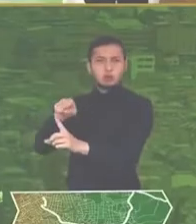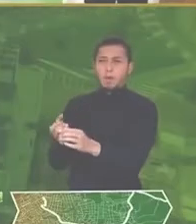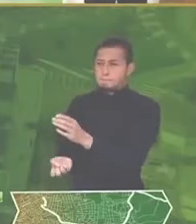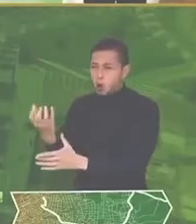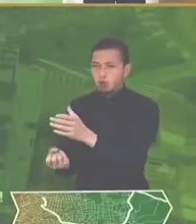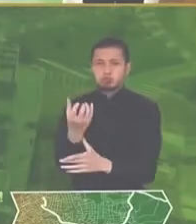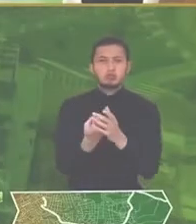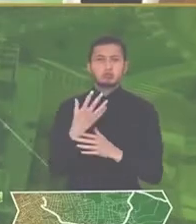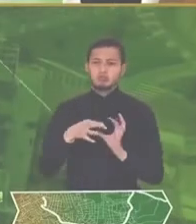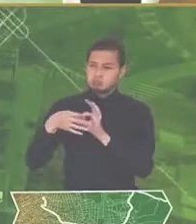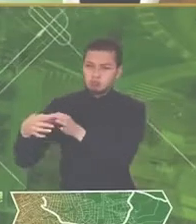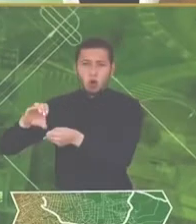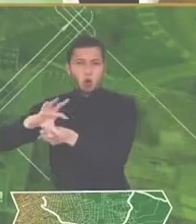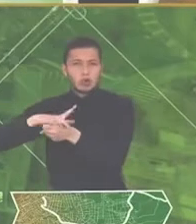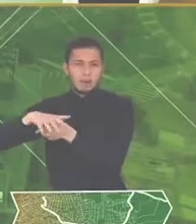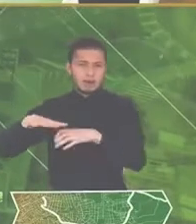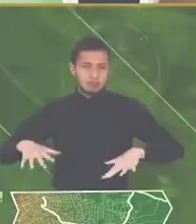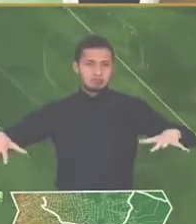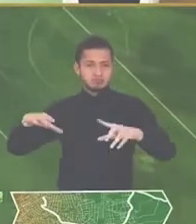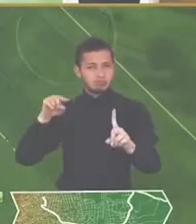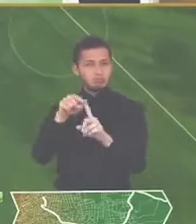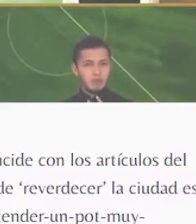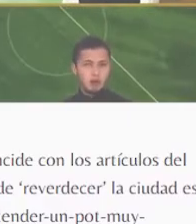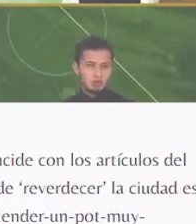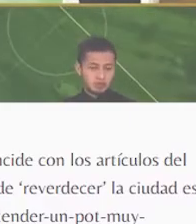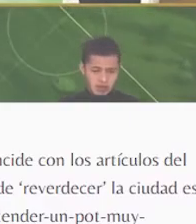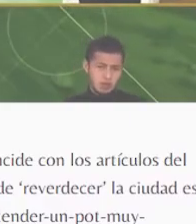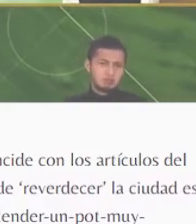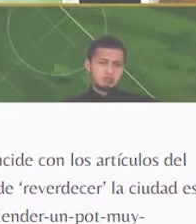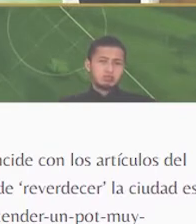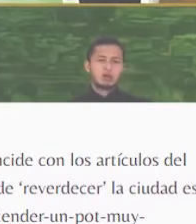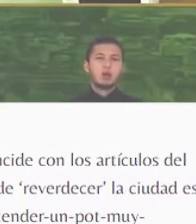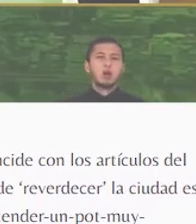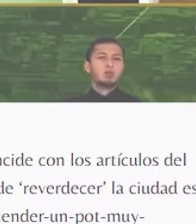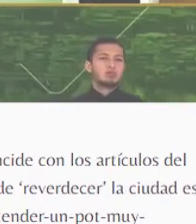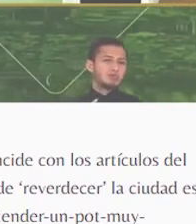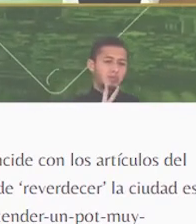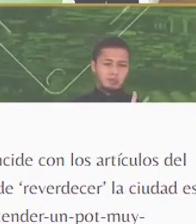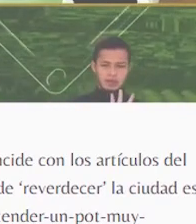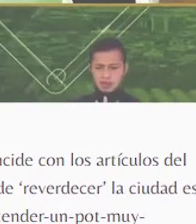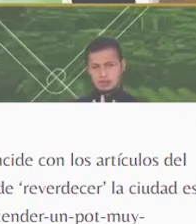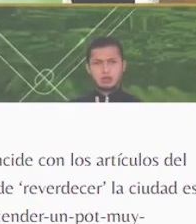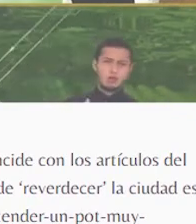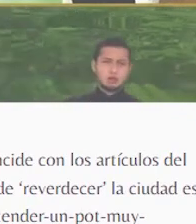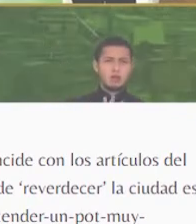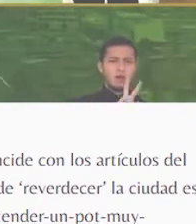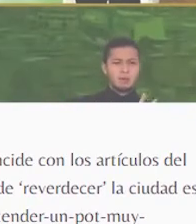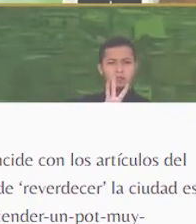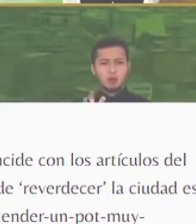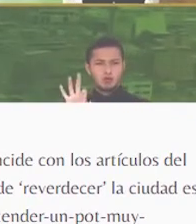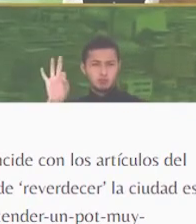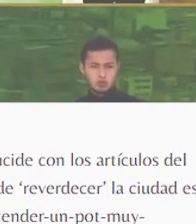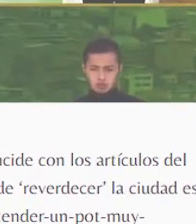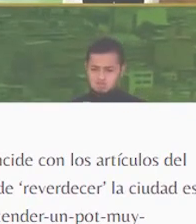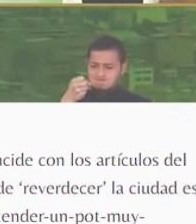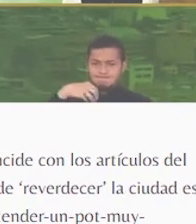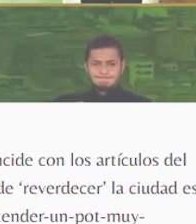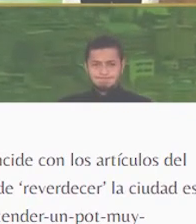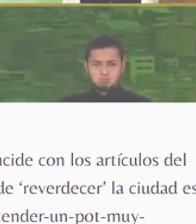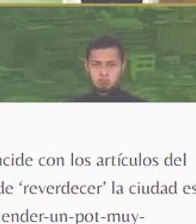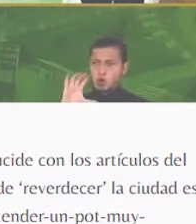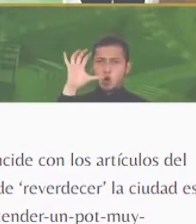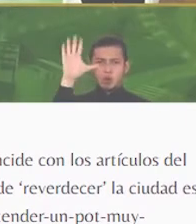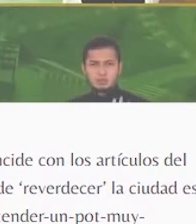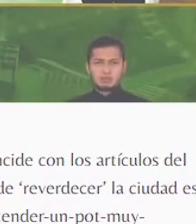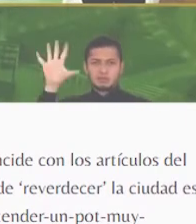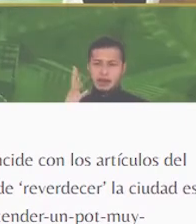la ciudad, para que actúen los propietarios pequeños, para que actúen los grandes inversionistas y para que también